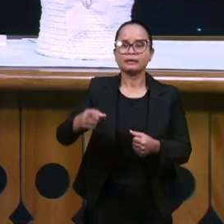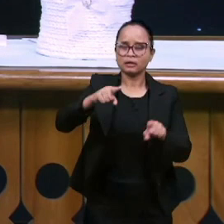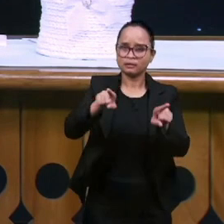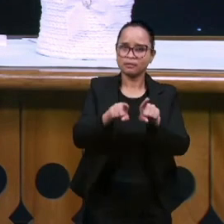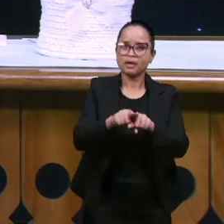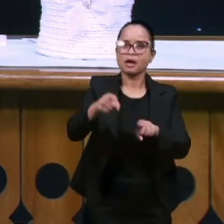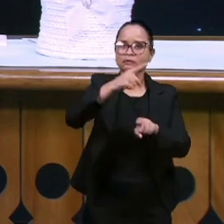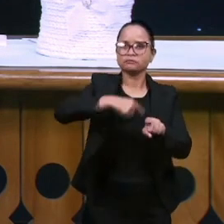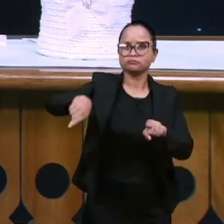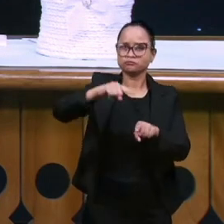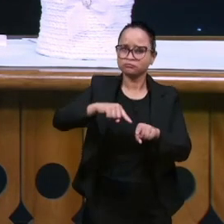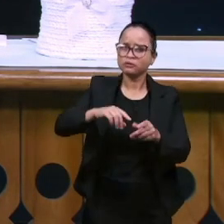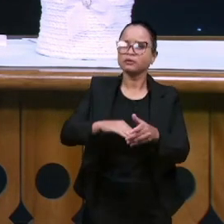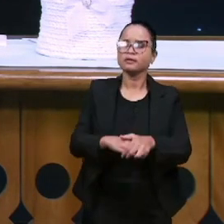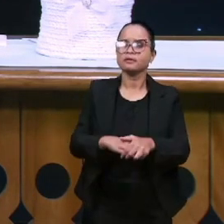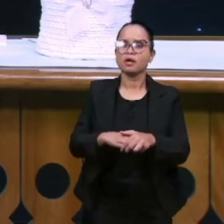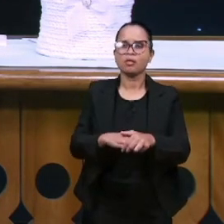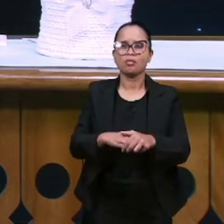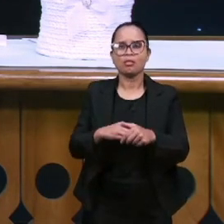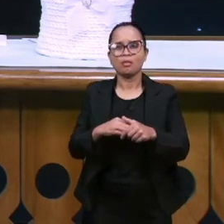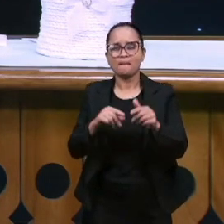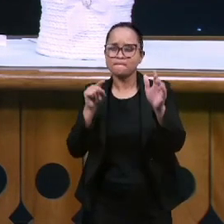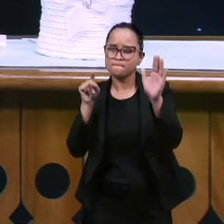el mismo que es nuestro cuestionamiento. Hoy nosotros